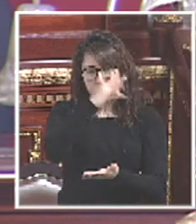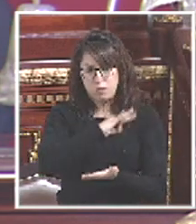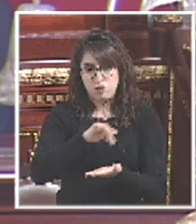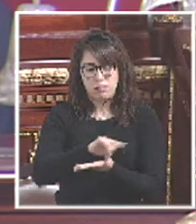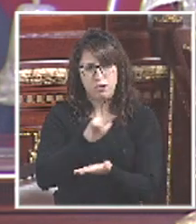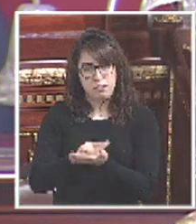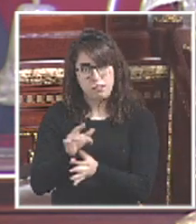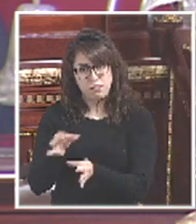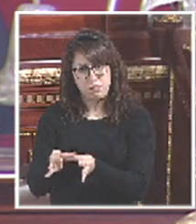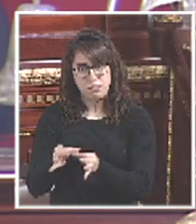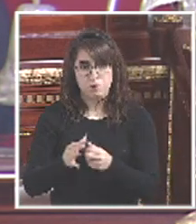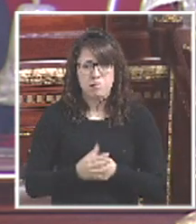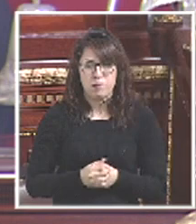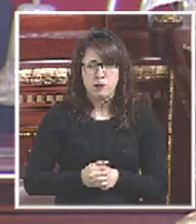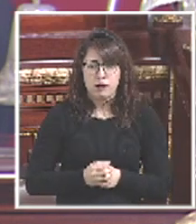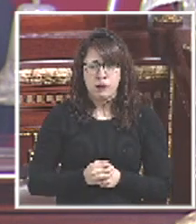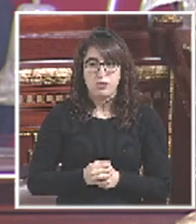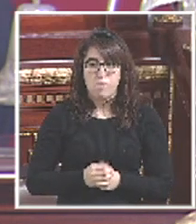lugar.